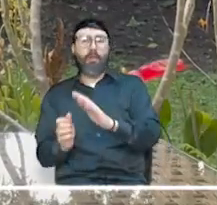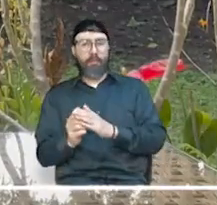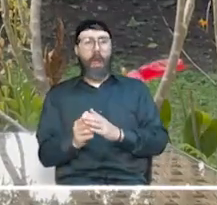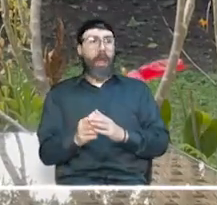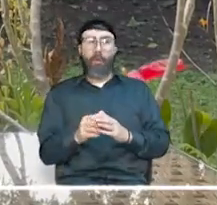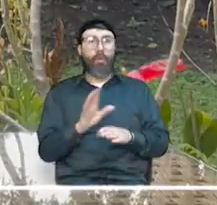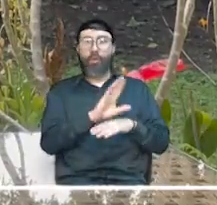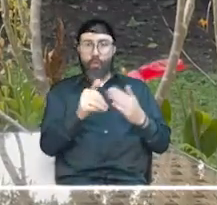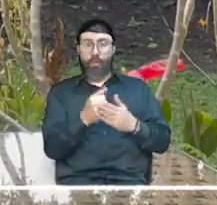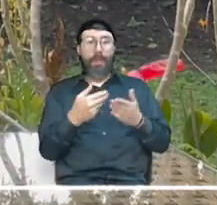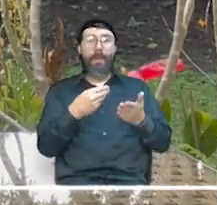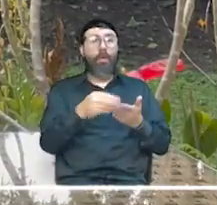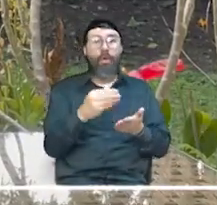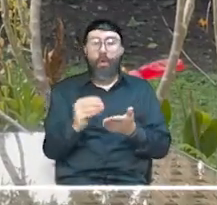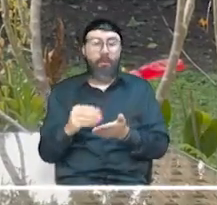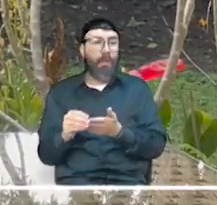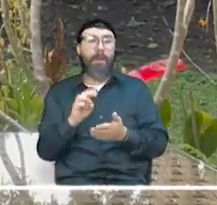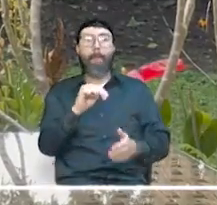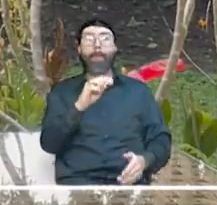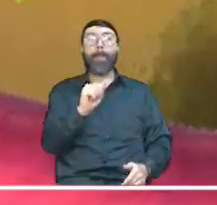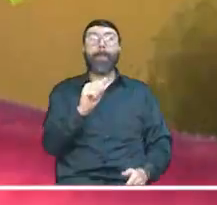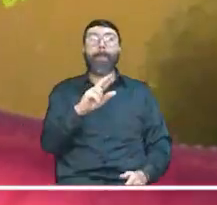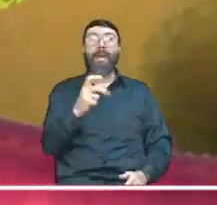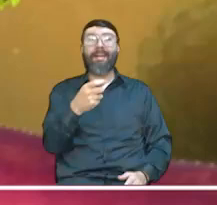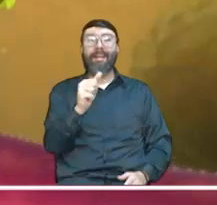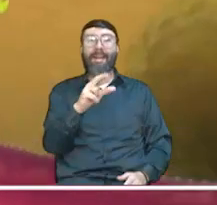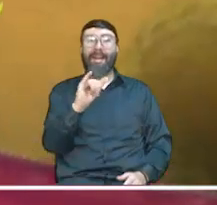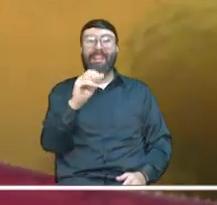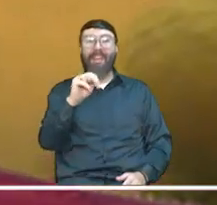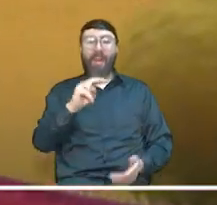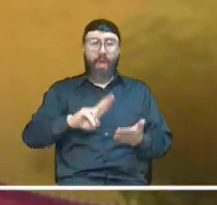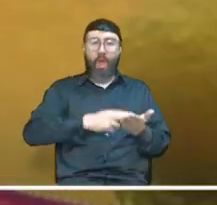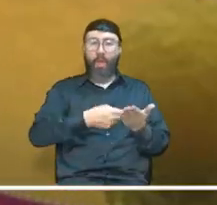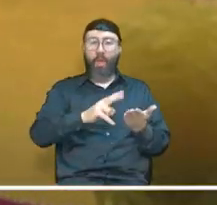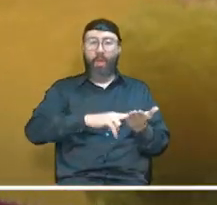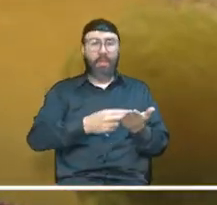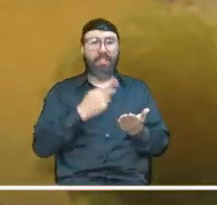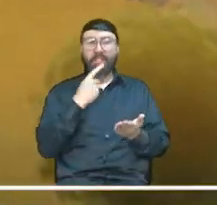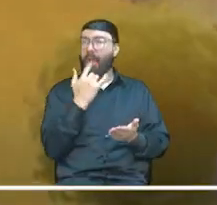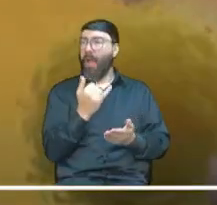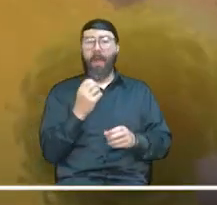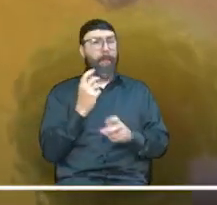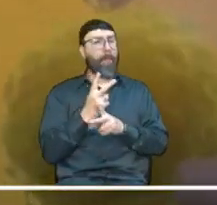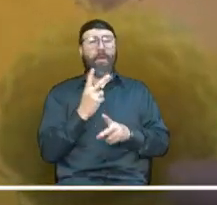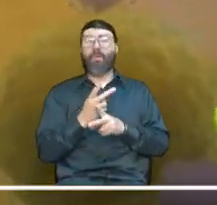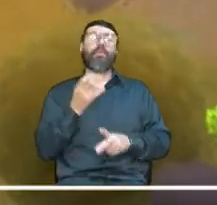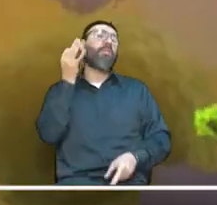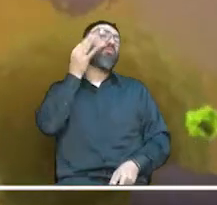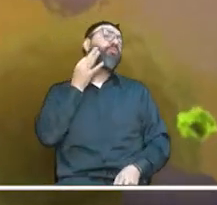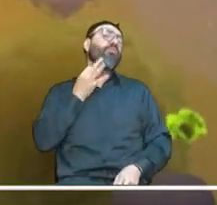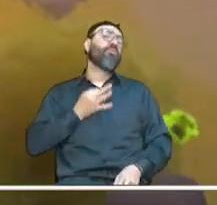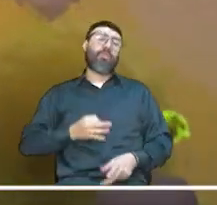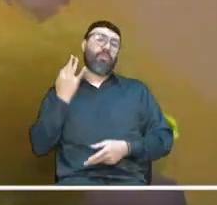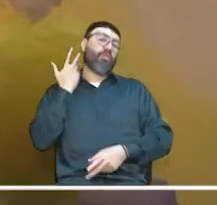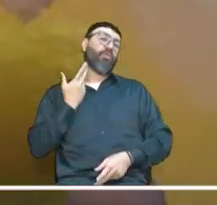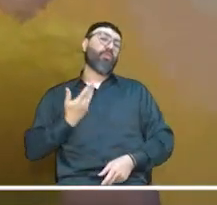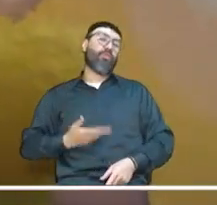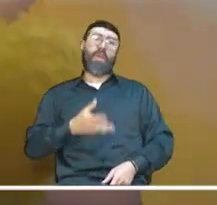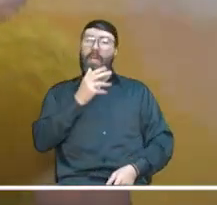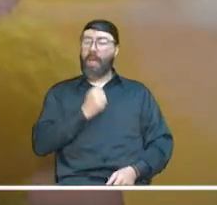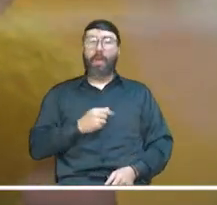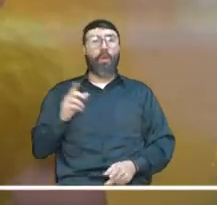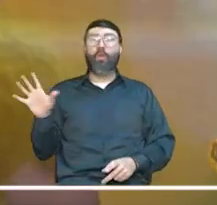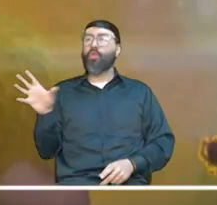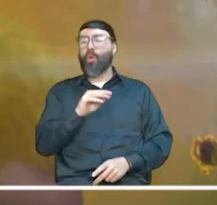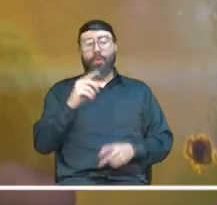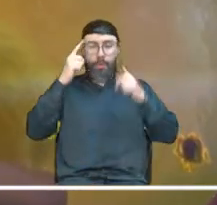empezaron a comprar margarinas porque no eran tan peligrosas para nuestras arterias, todos preocupados por el taponamiento de las